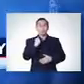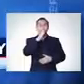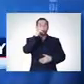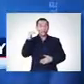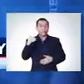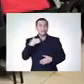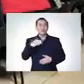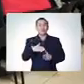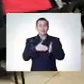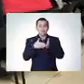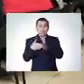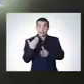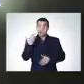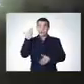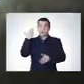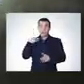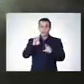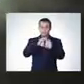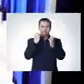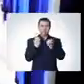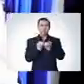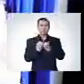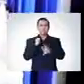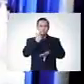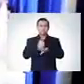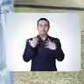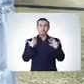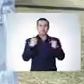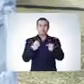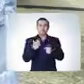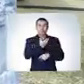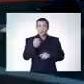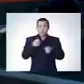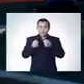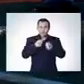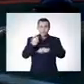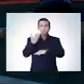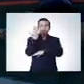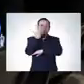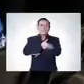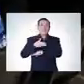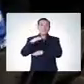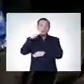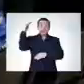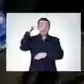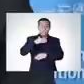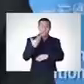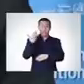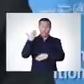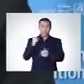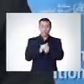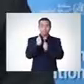otros países. Empezamos a prepararnos con un gabinete de salud ampliado y controles en fronteras y aeropuertos incluso antes de que